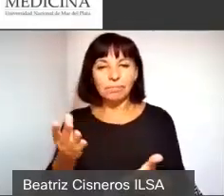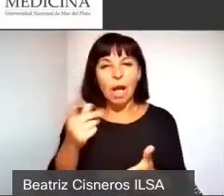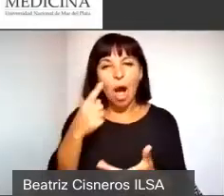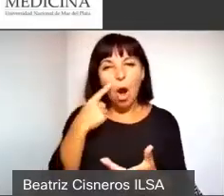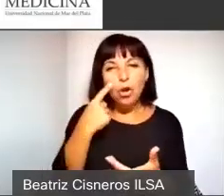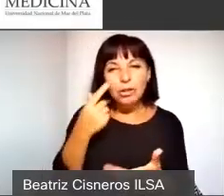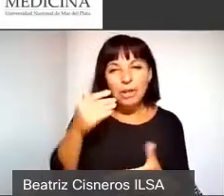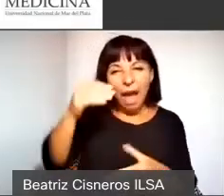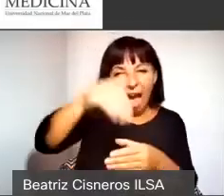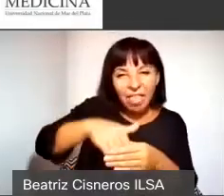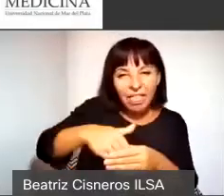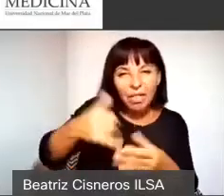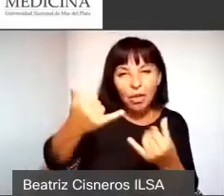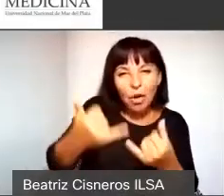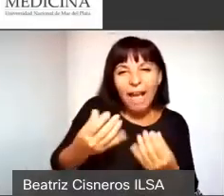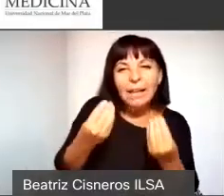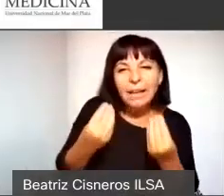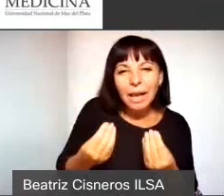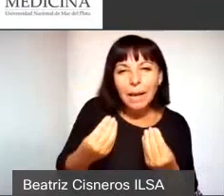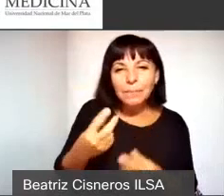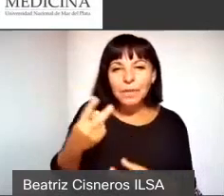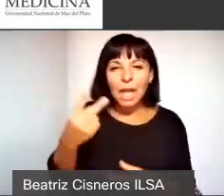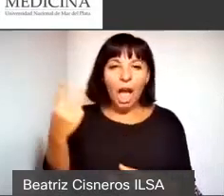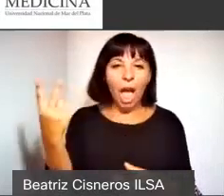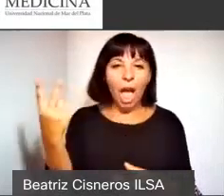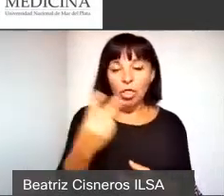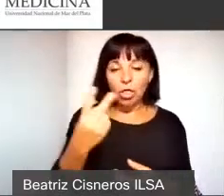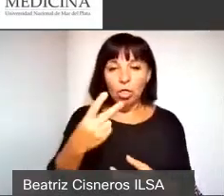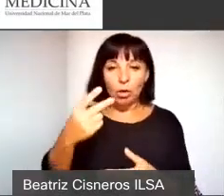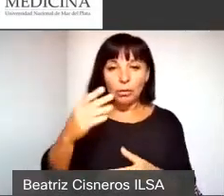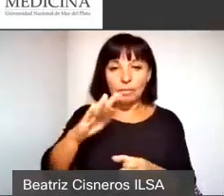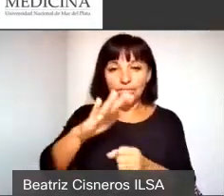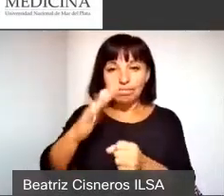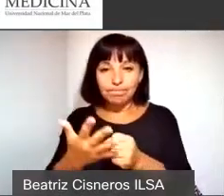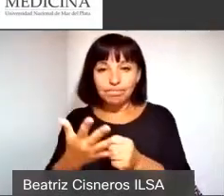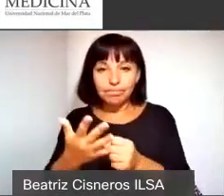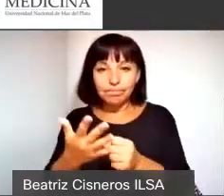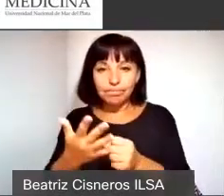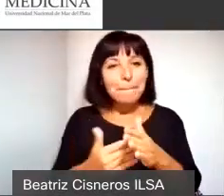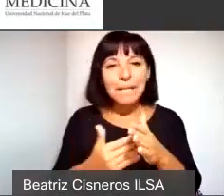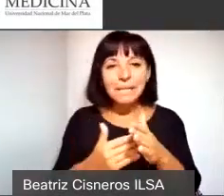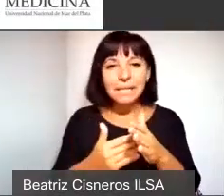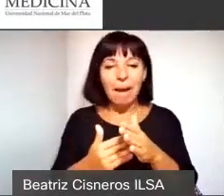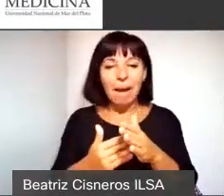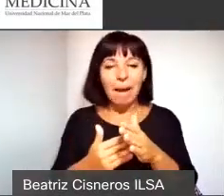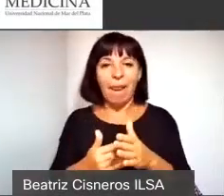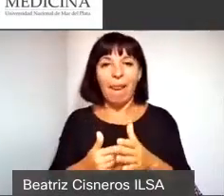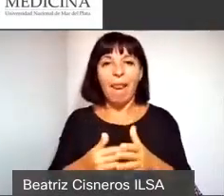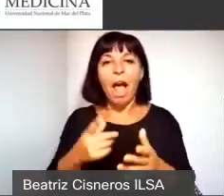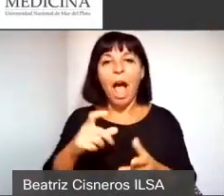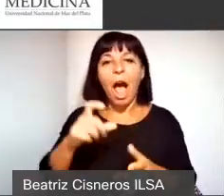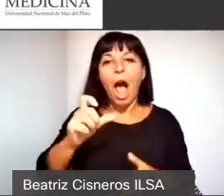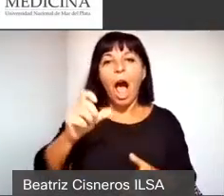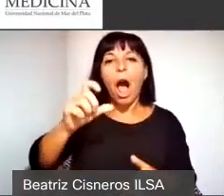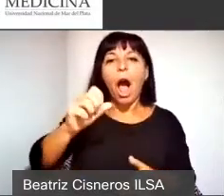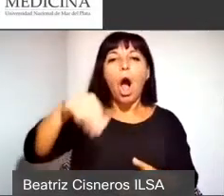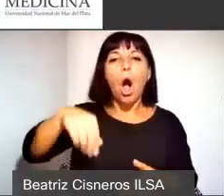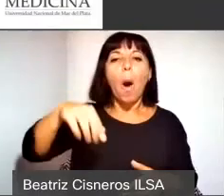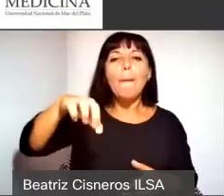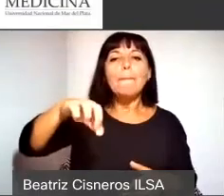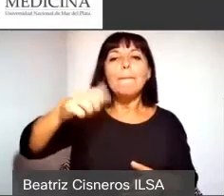compartimentos. Existen dos compartimentos principales. Los compartimentos, tengan en cuenta que cuando hablamos de compartimentos estamos hablando